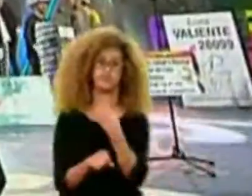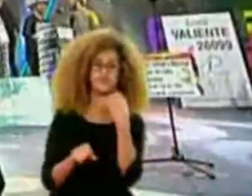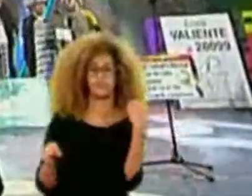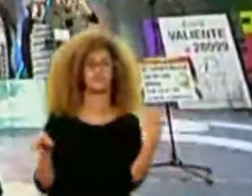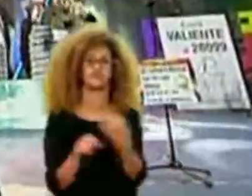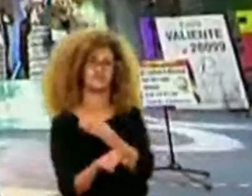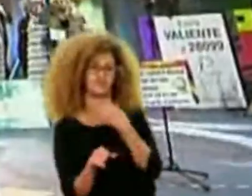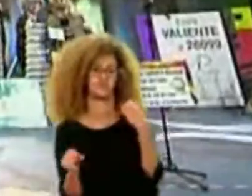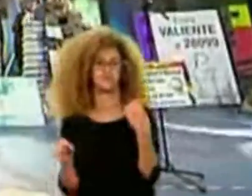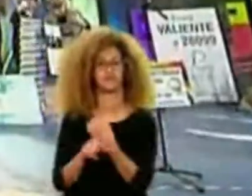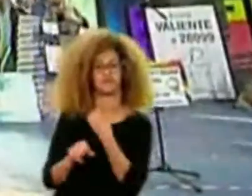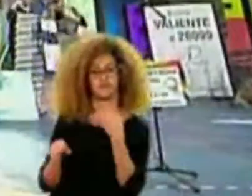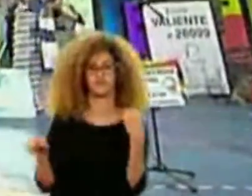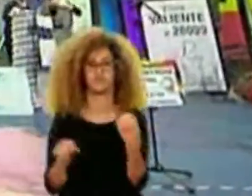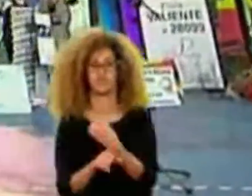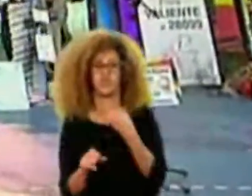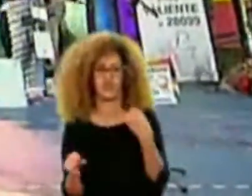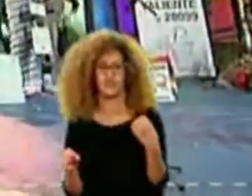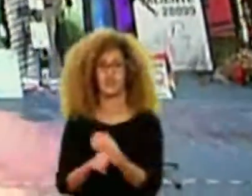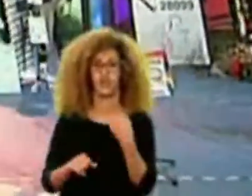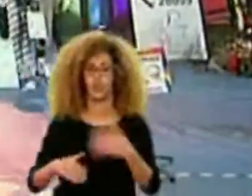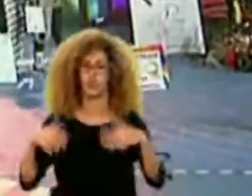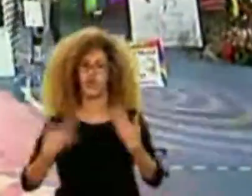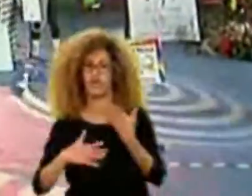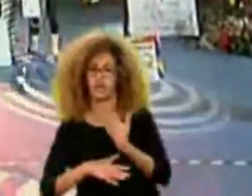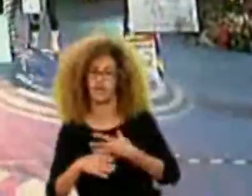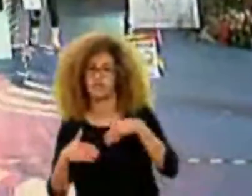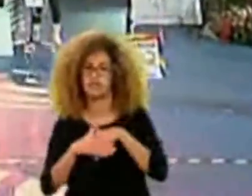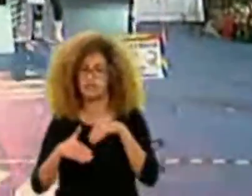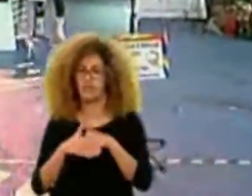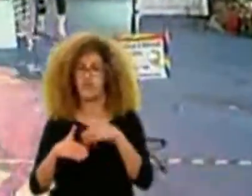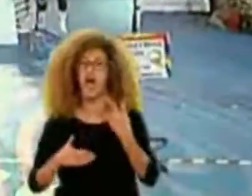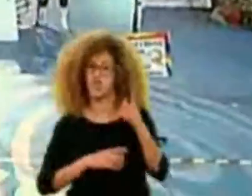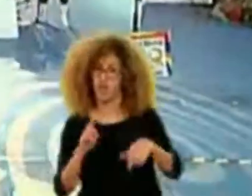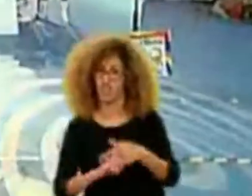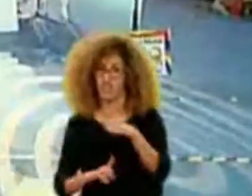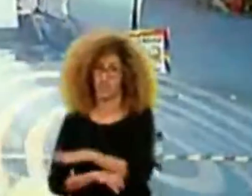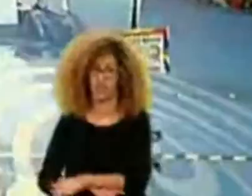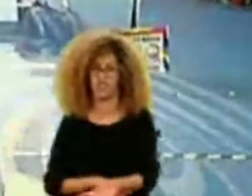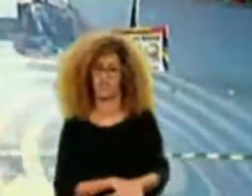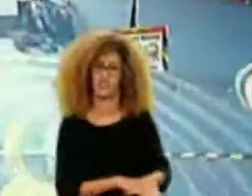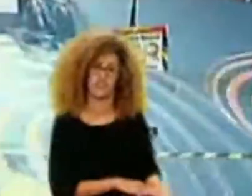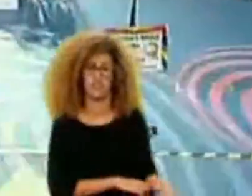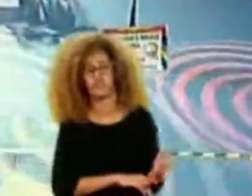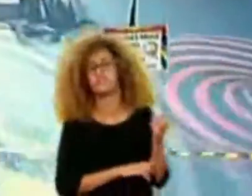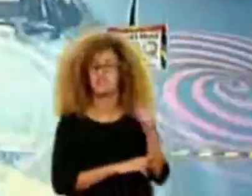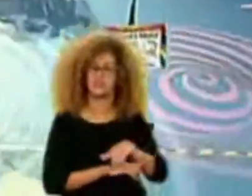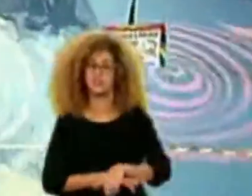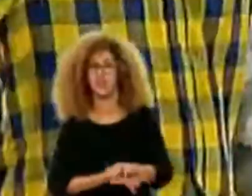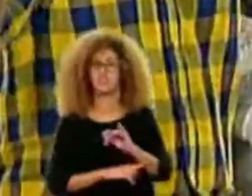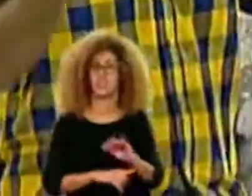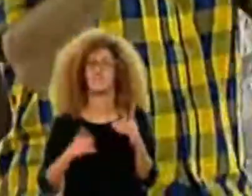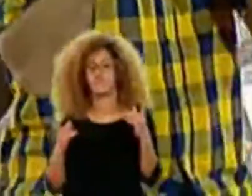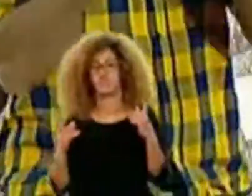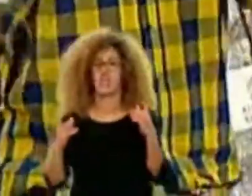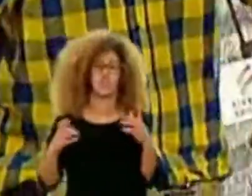trabajar. Una batalla y mucho contenido, incluso a niños la solemos dejar y ya no falta